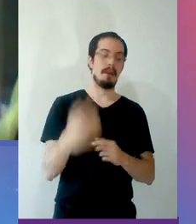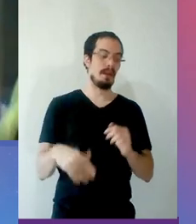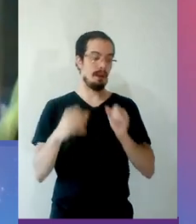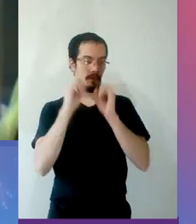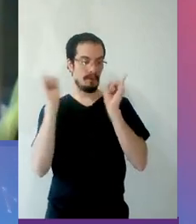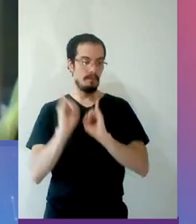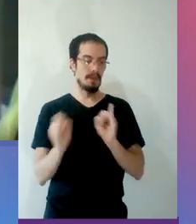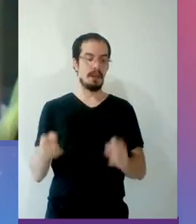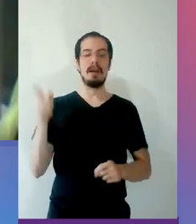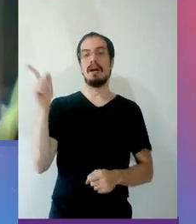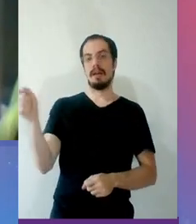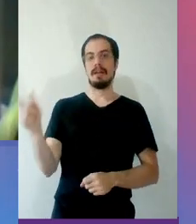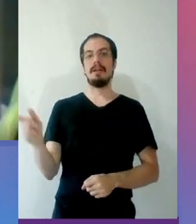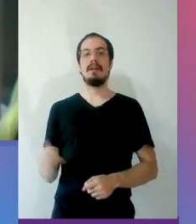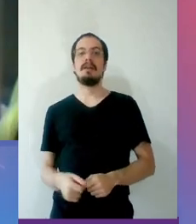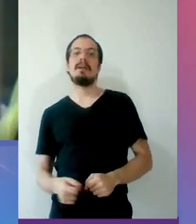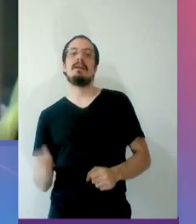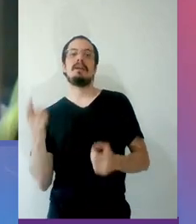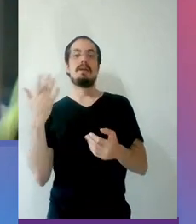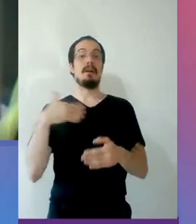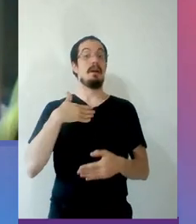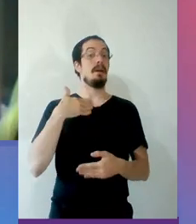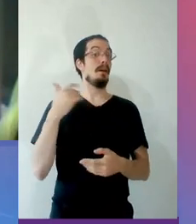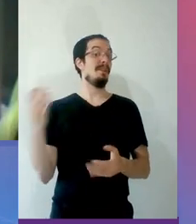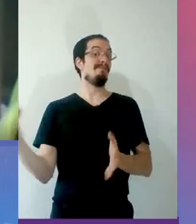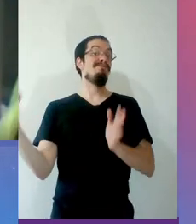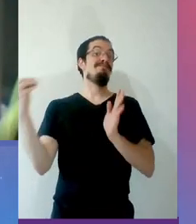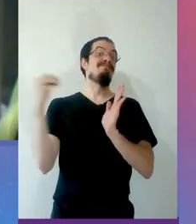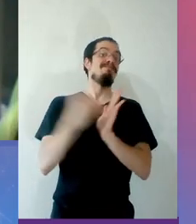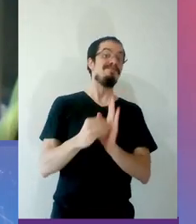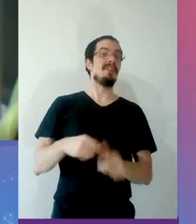impacto para toda la vida, ¿cierto? Entonces,